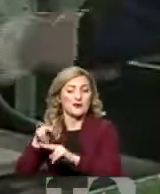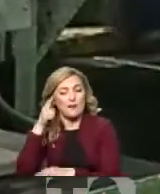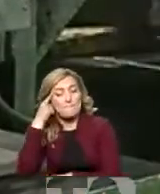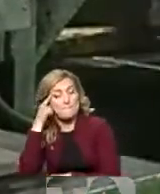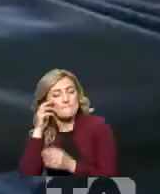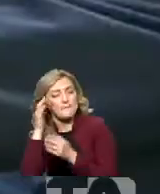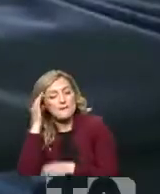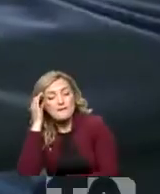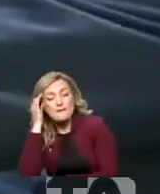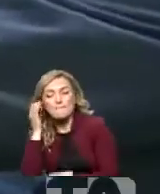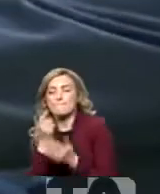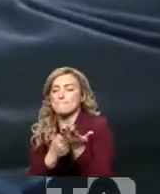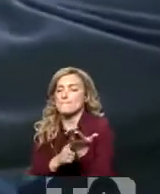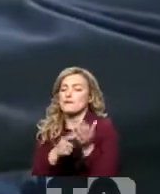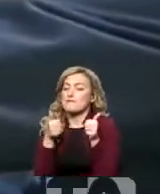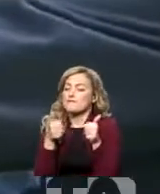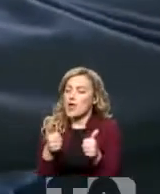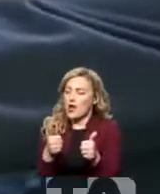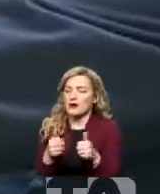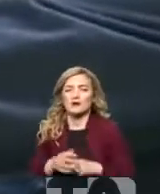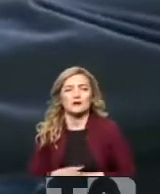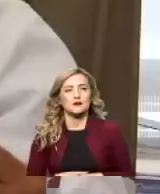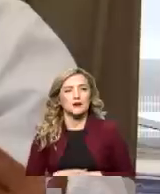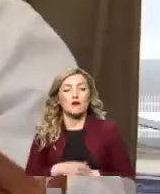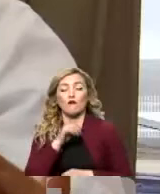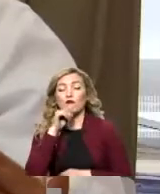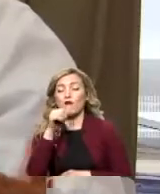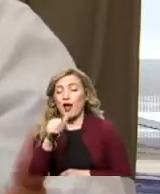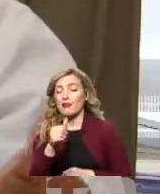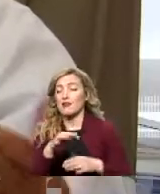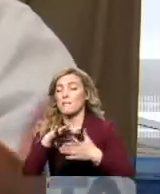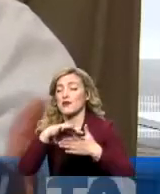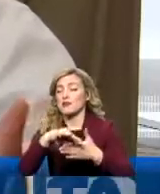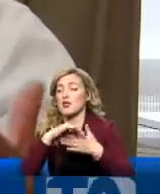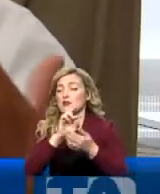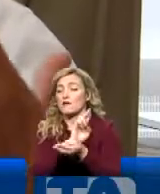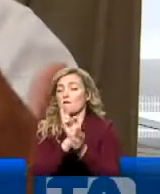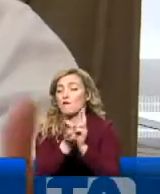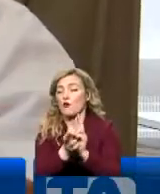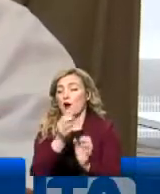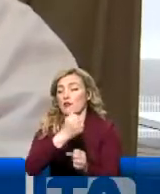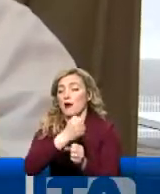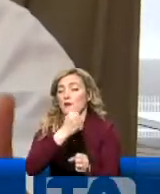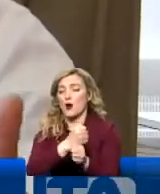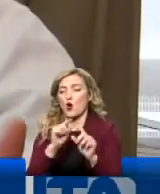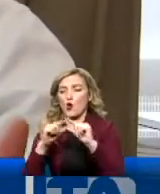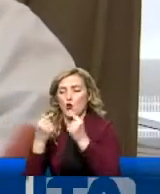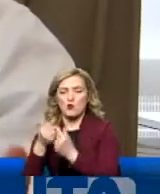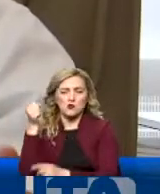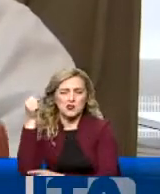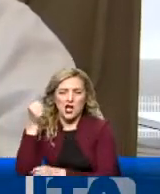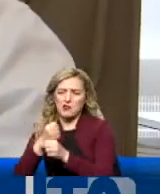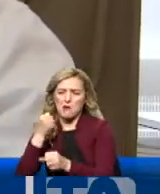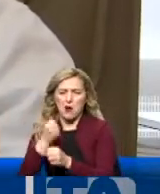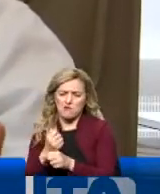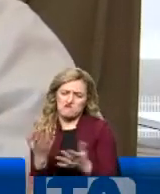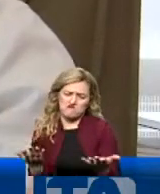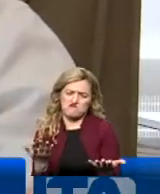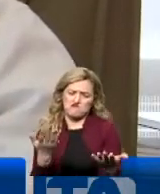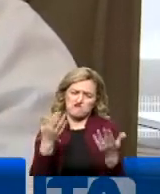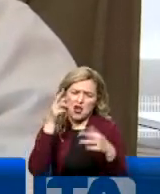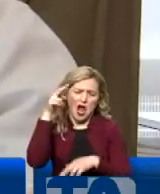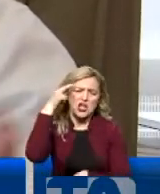están pendientes las reformas laborales prometidas. Sé que existe un sector sindical bastante razonable que está dispuesto a dialogar,